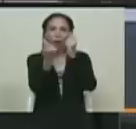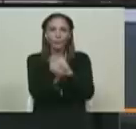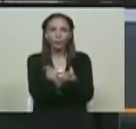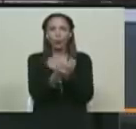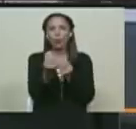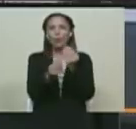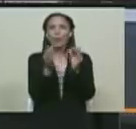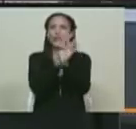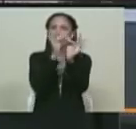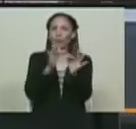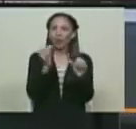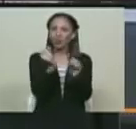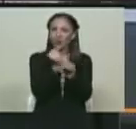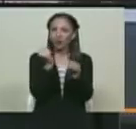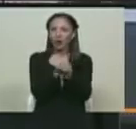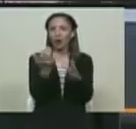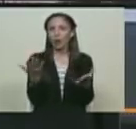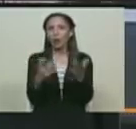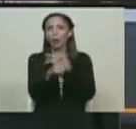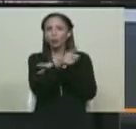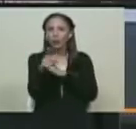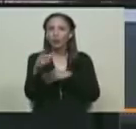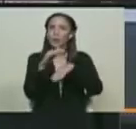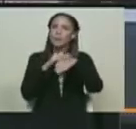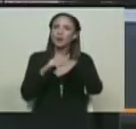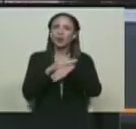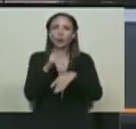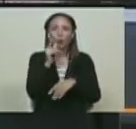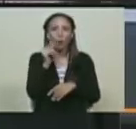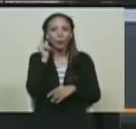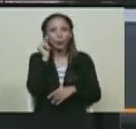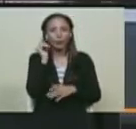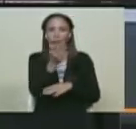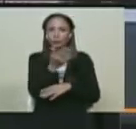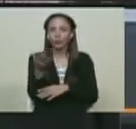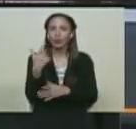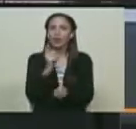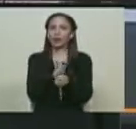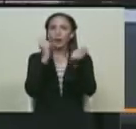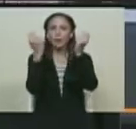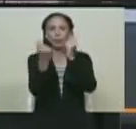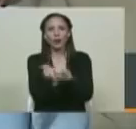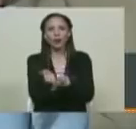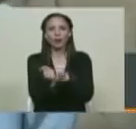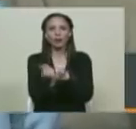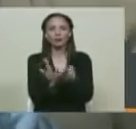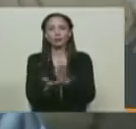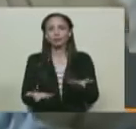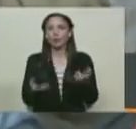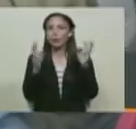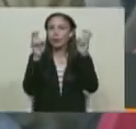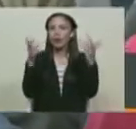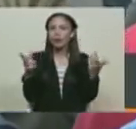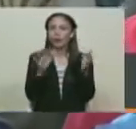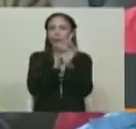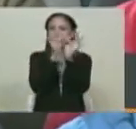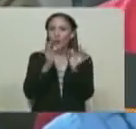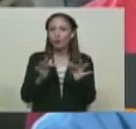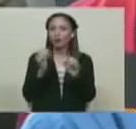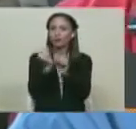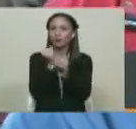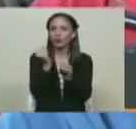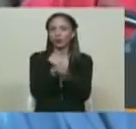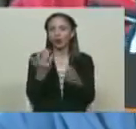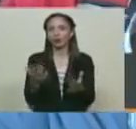trabajo, compañeros, ministros, ministras, renovarse en el espíritu nuevo. Valga